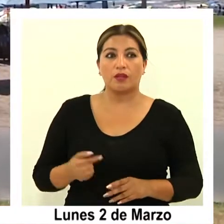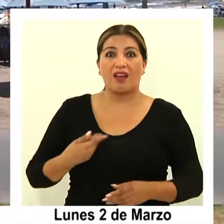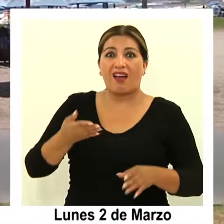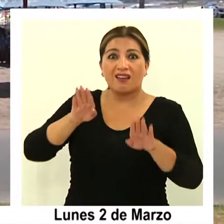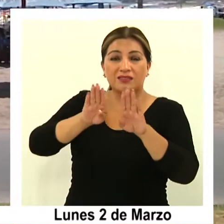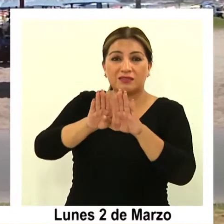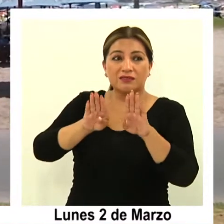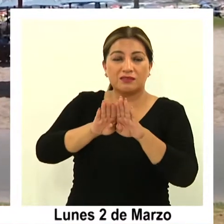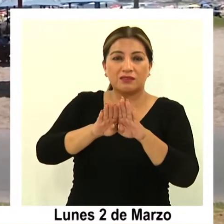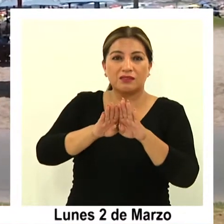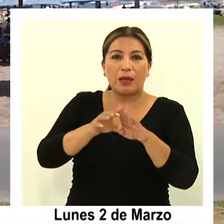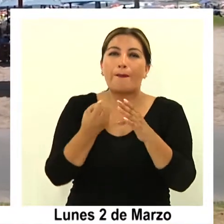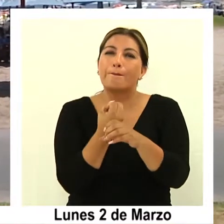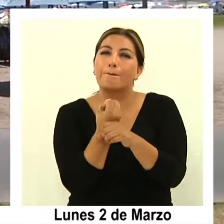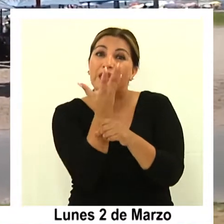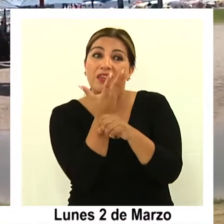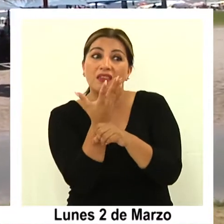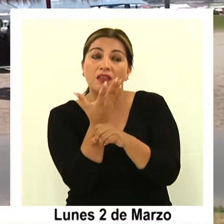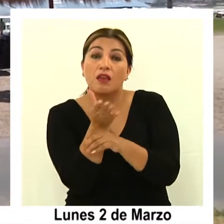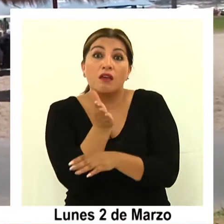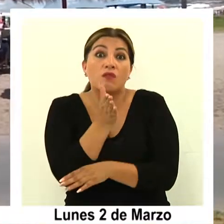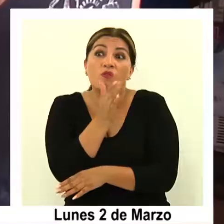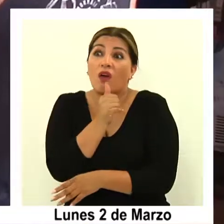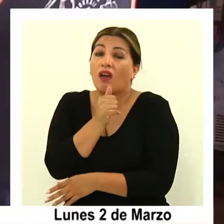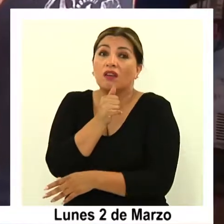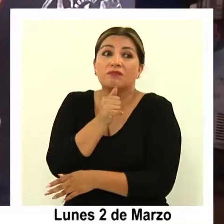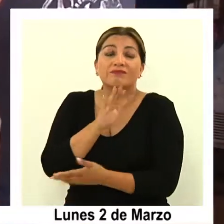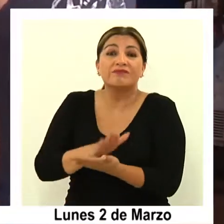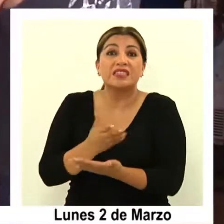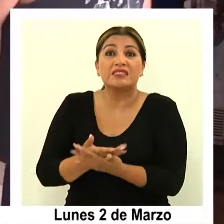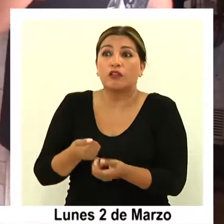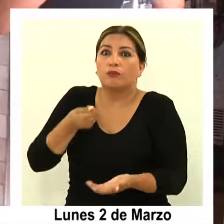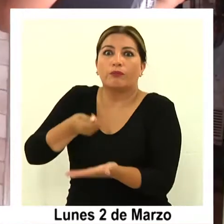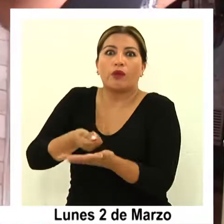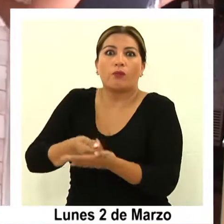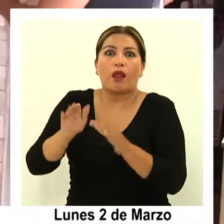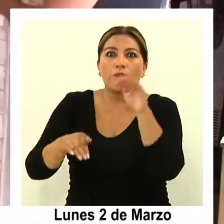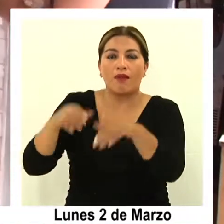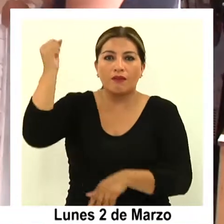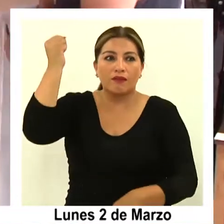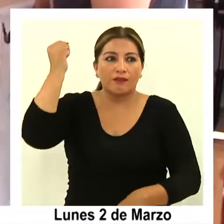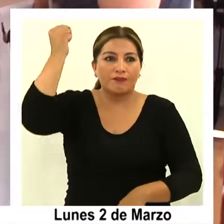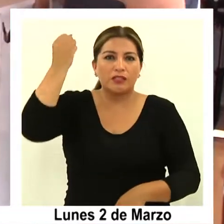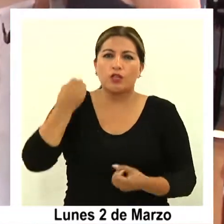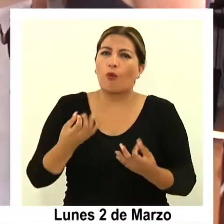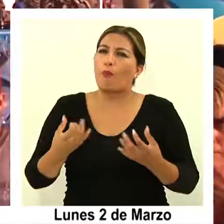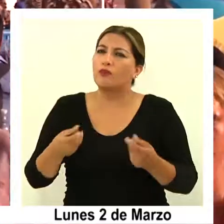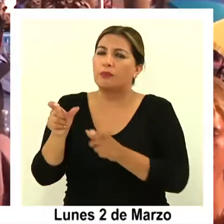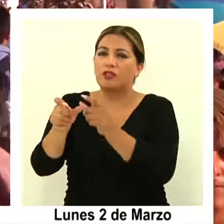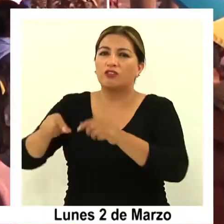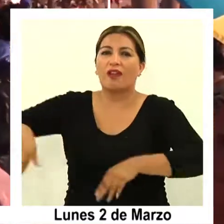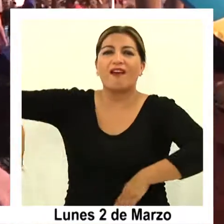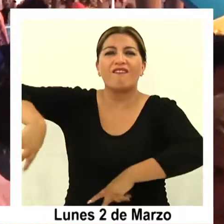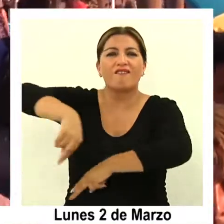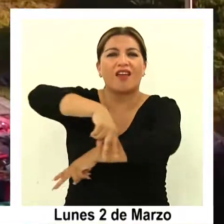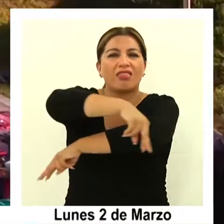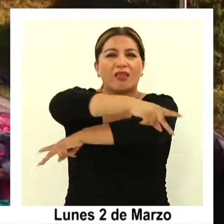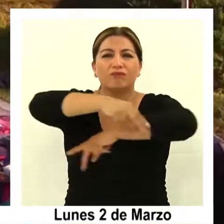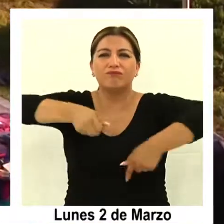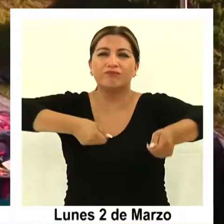Desde que cerraron el local de La Piña no hay opciones saludables en Playa Cabancha. Lo que si abundan son ambulantes.